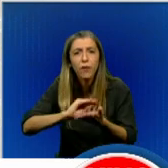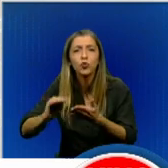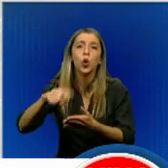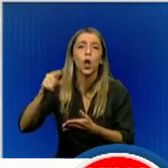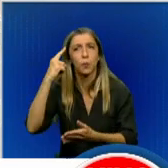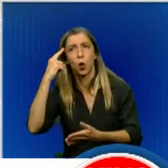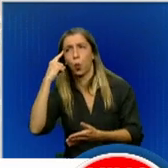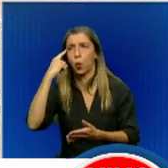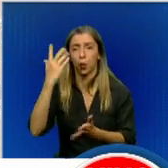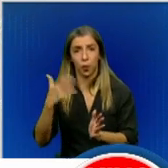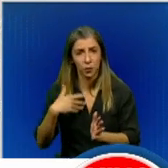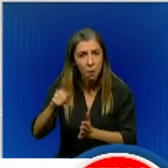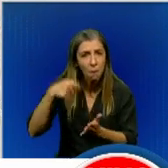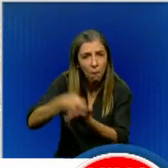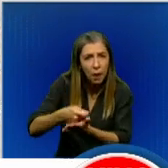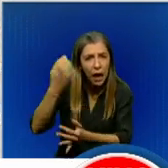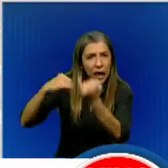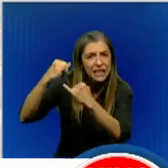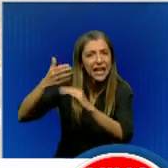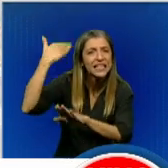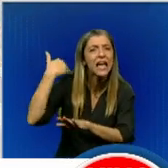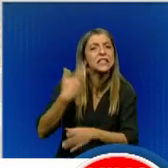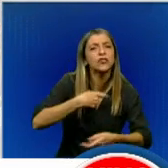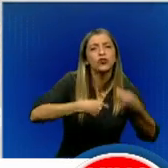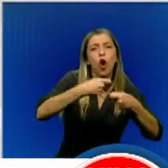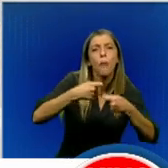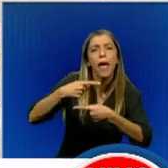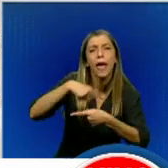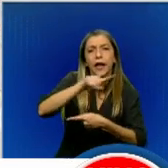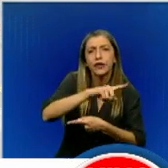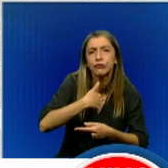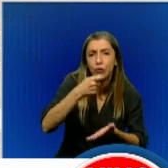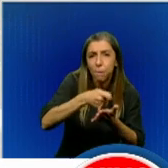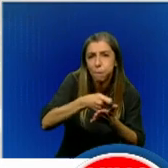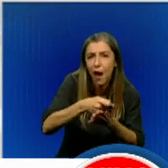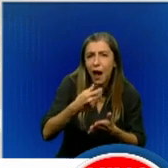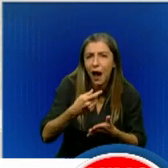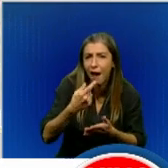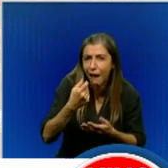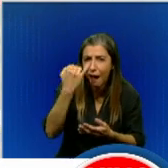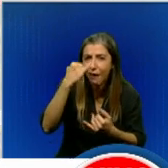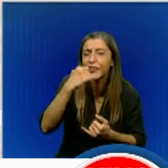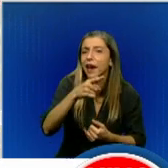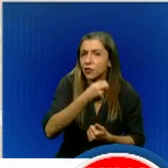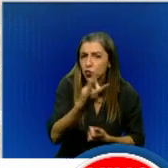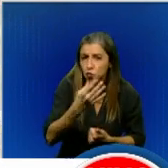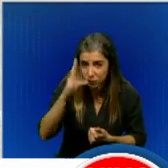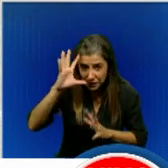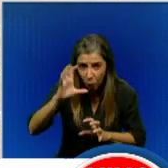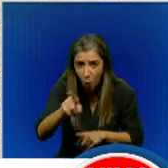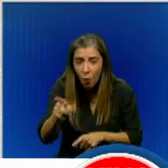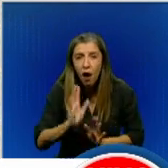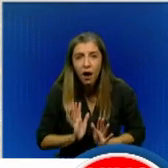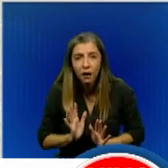pagaban los industriales y comerciante argentino cuando se fueron o cuando le agarró la